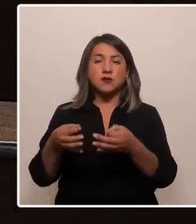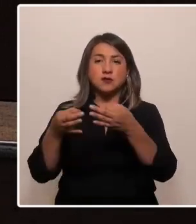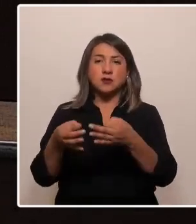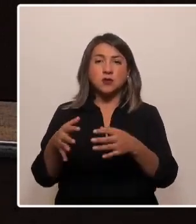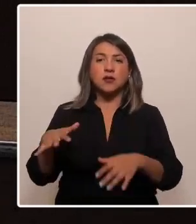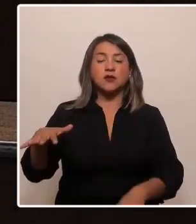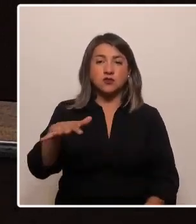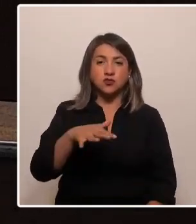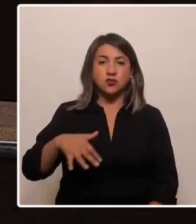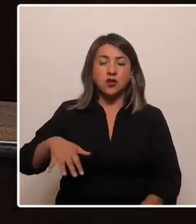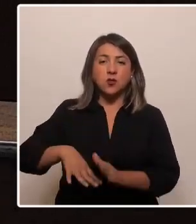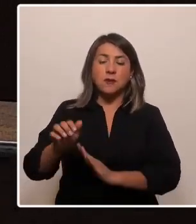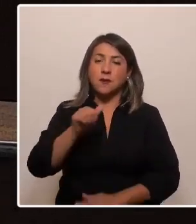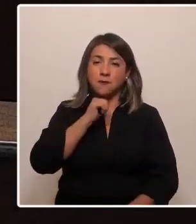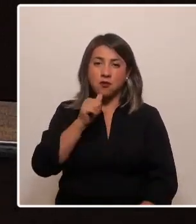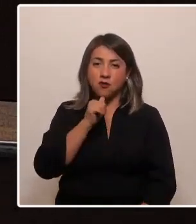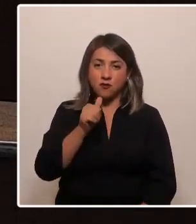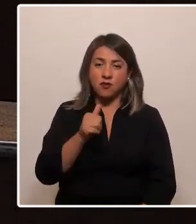social. La